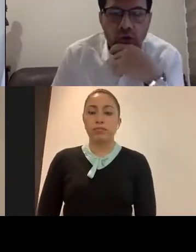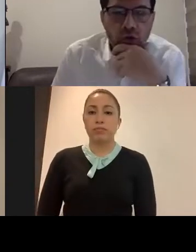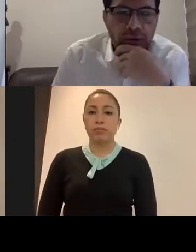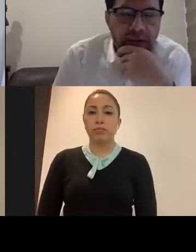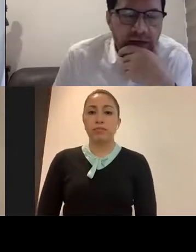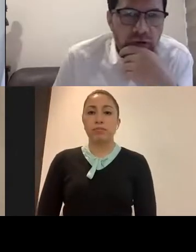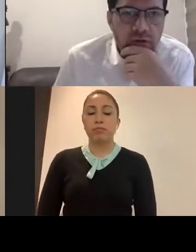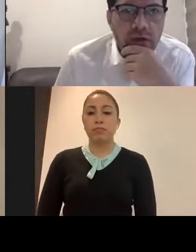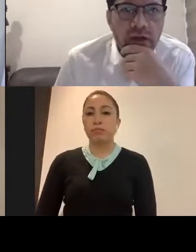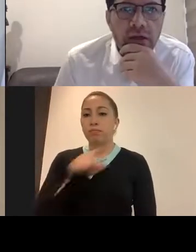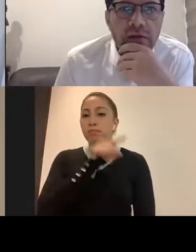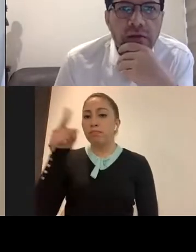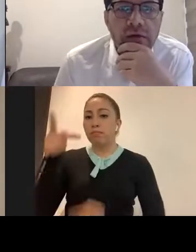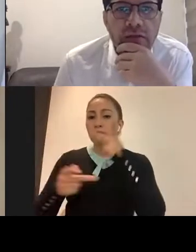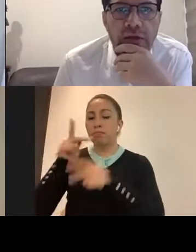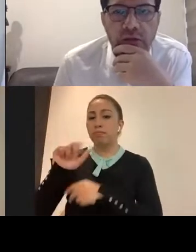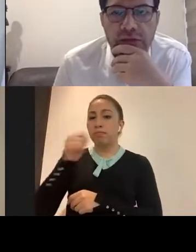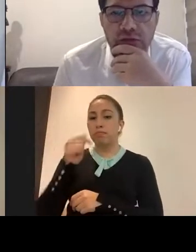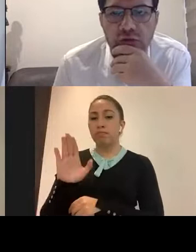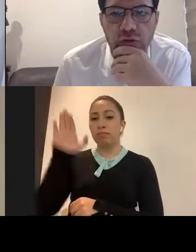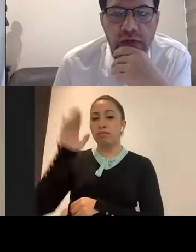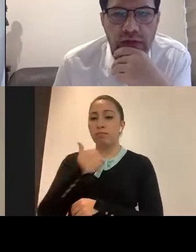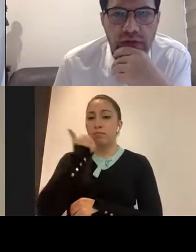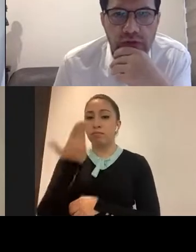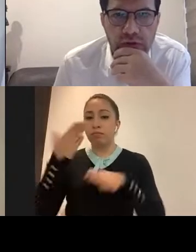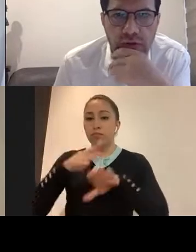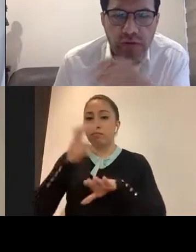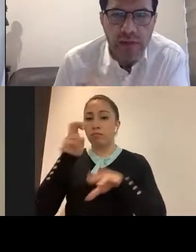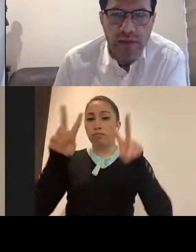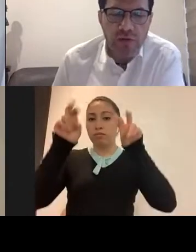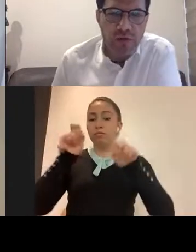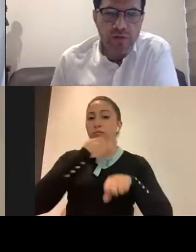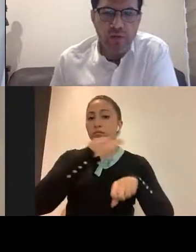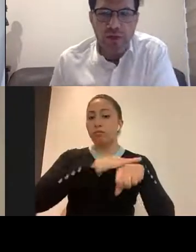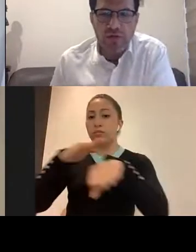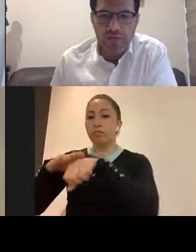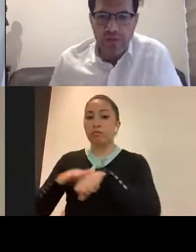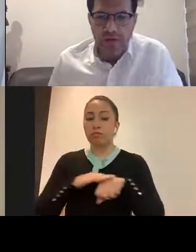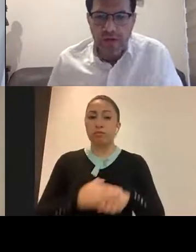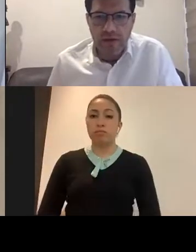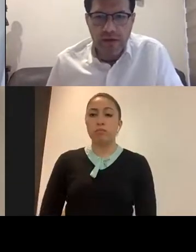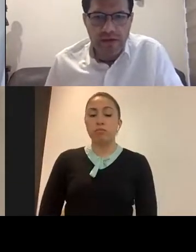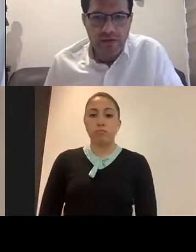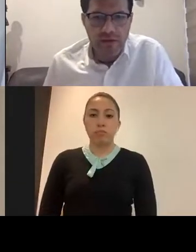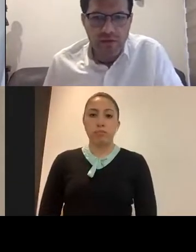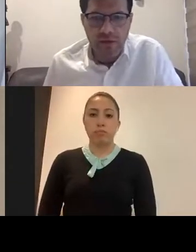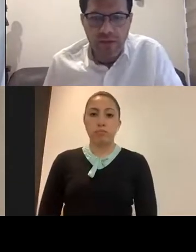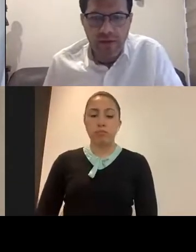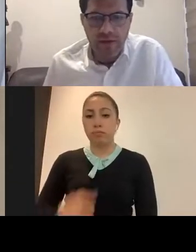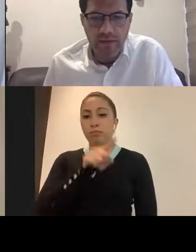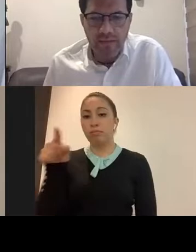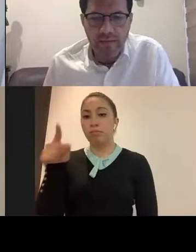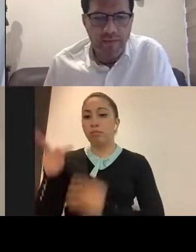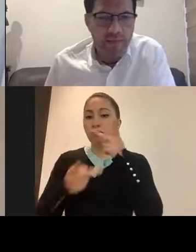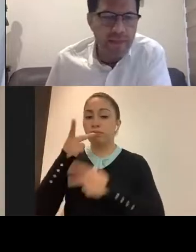¿Hay algún comentario respecto a estos comunicados, compañeras, compañeros? ¿Alguien desea hacer uso de la